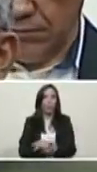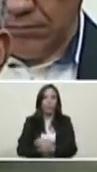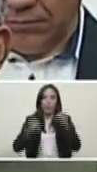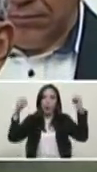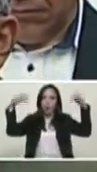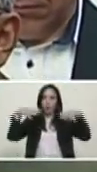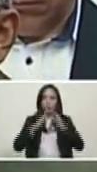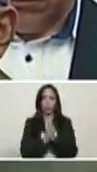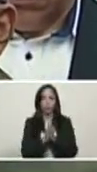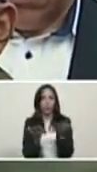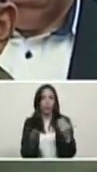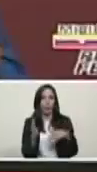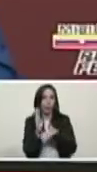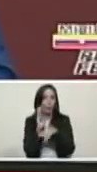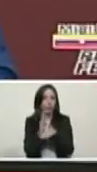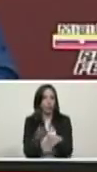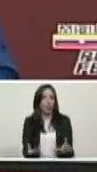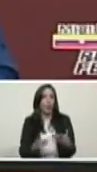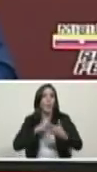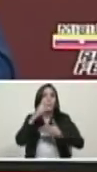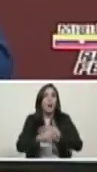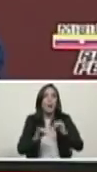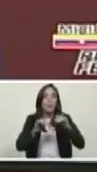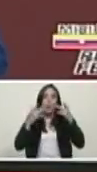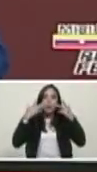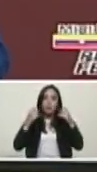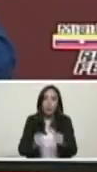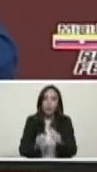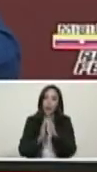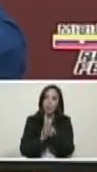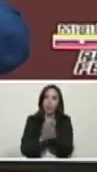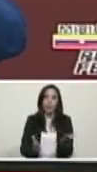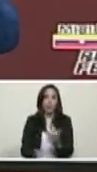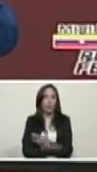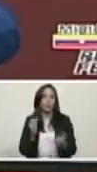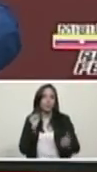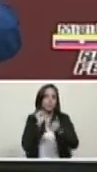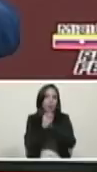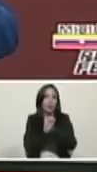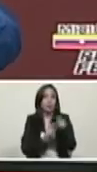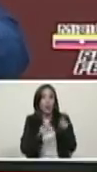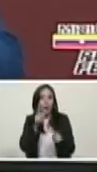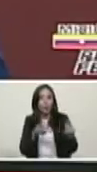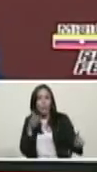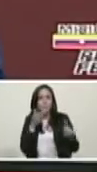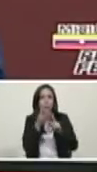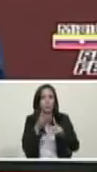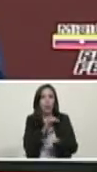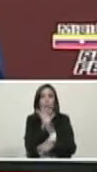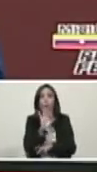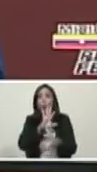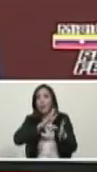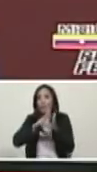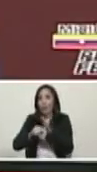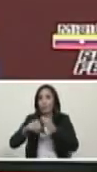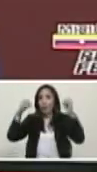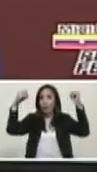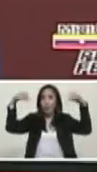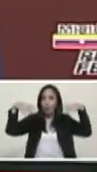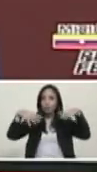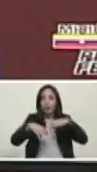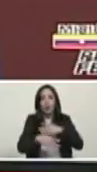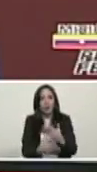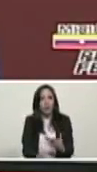como parte del plan de seguridad y ponerle los ganchos a los que sabotean no se roban los